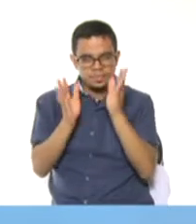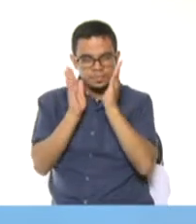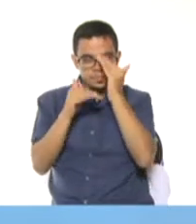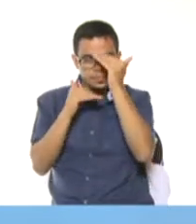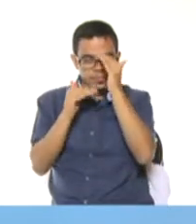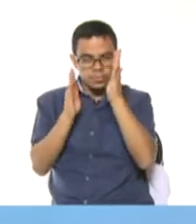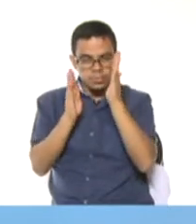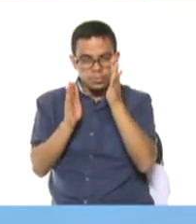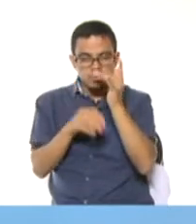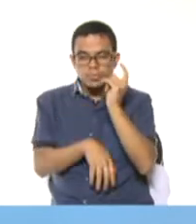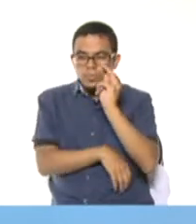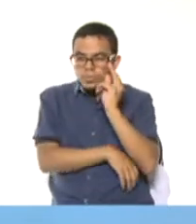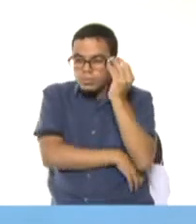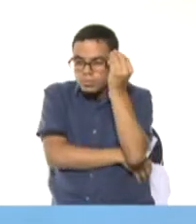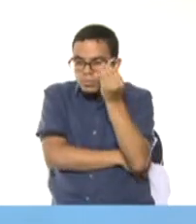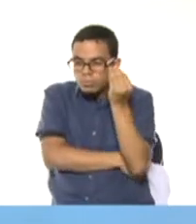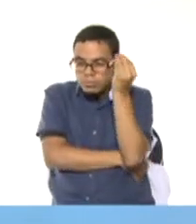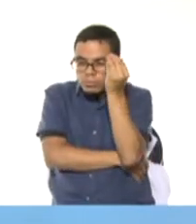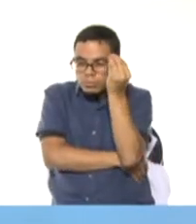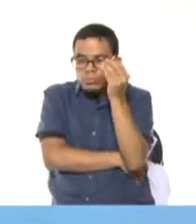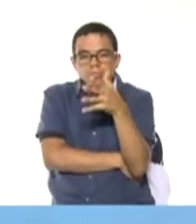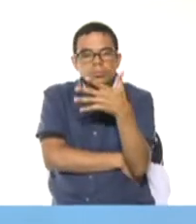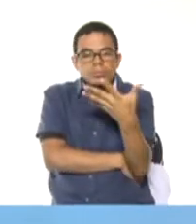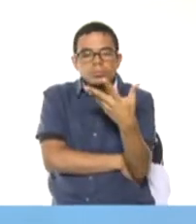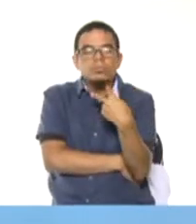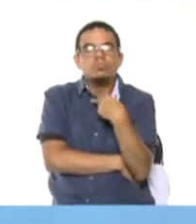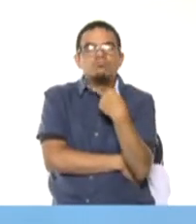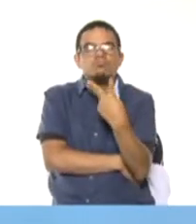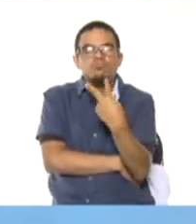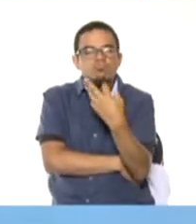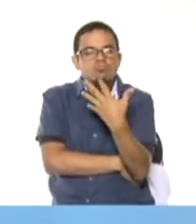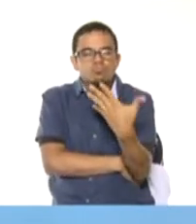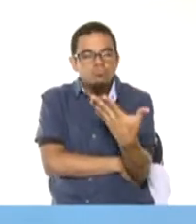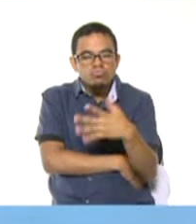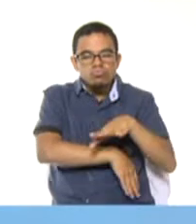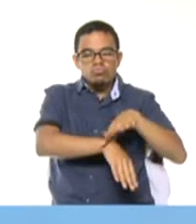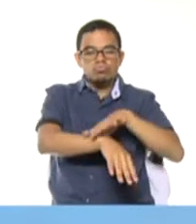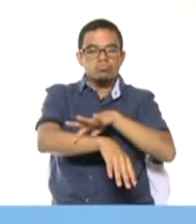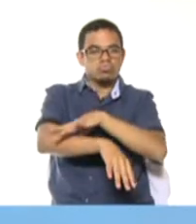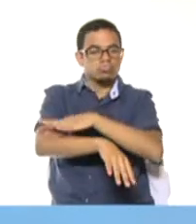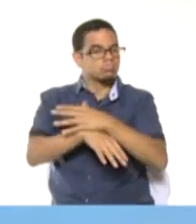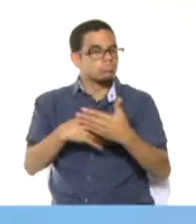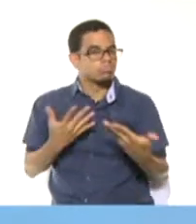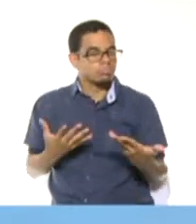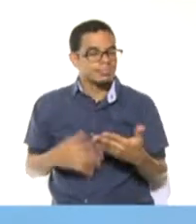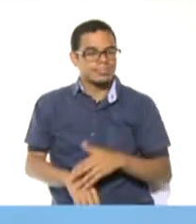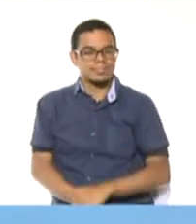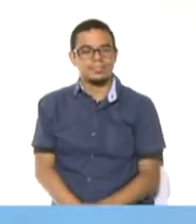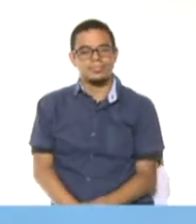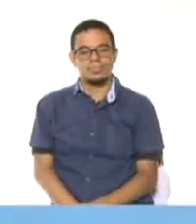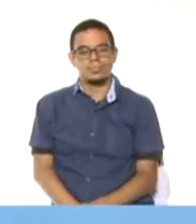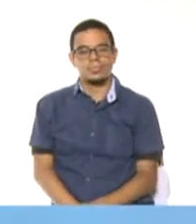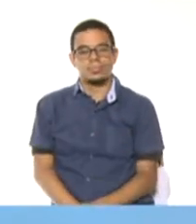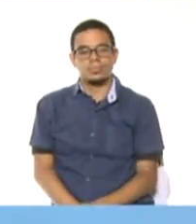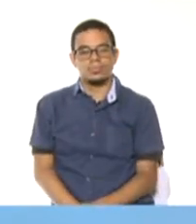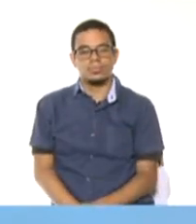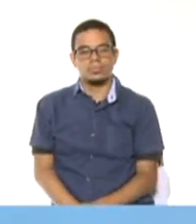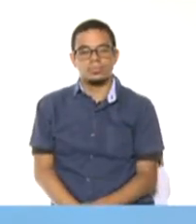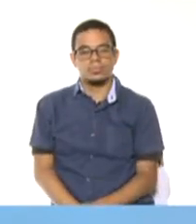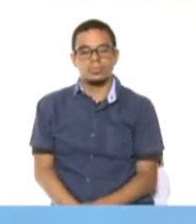luego emitir nuestros sonidos que son sonidos onomatopélicos. También podemos